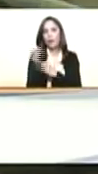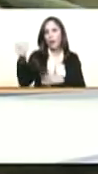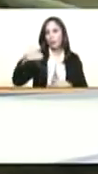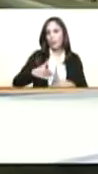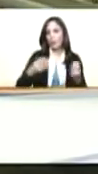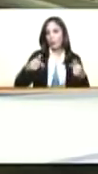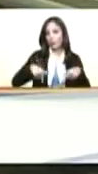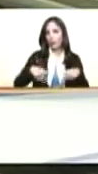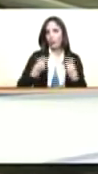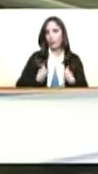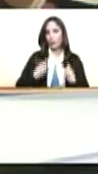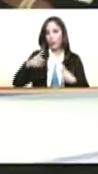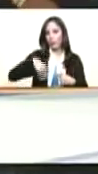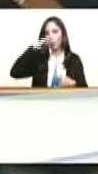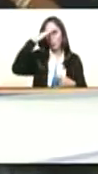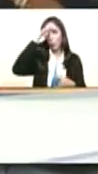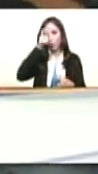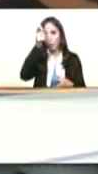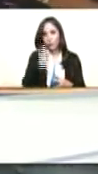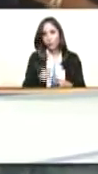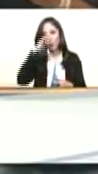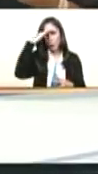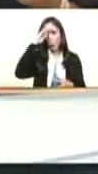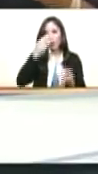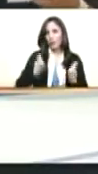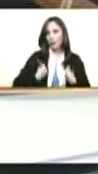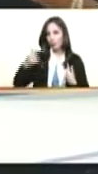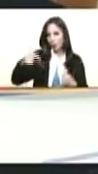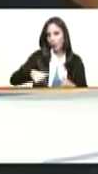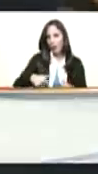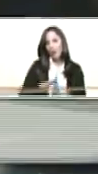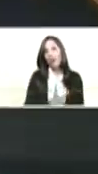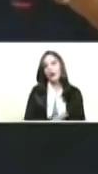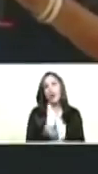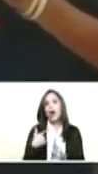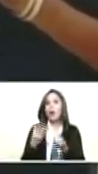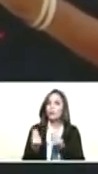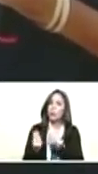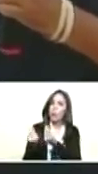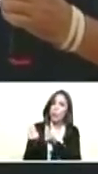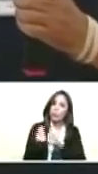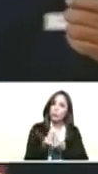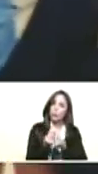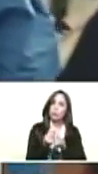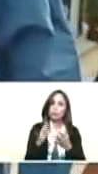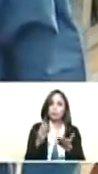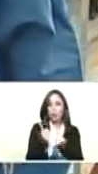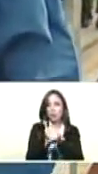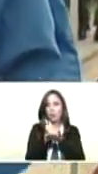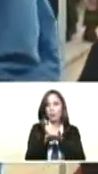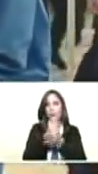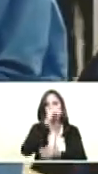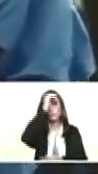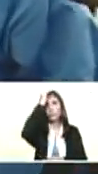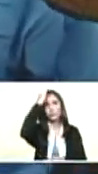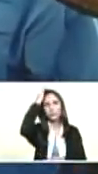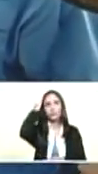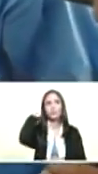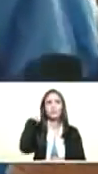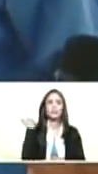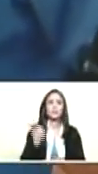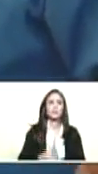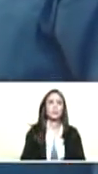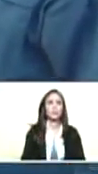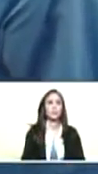aquí al núcleo. Sí, viven con nosotros acá. Para que tú veas lo que se une a la resistencia de los pueblos. Lo invito, presidente, para que